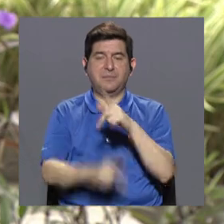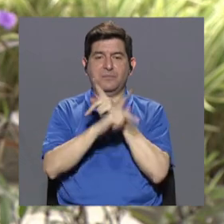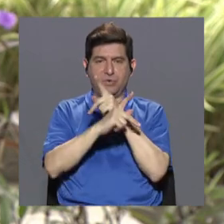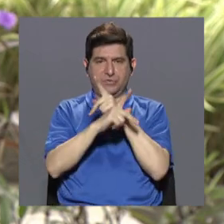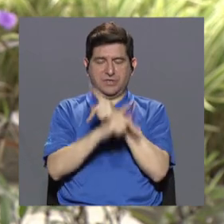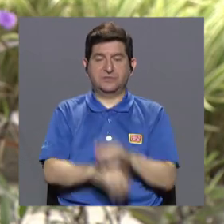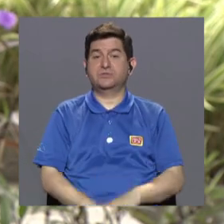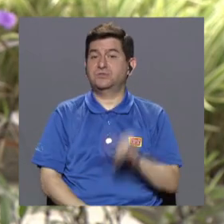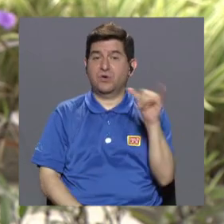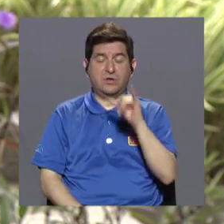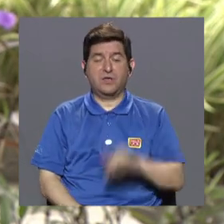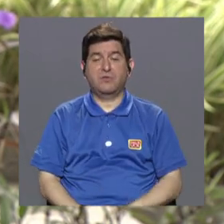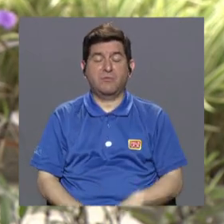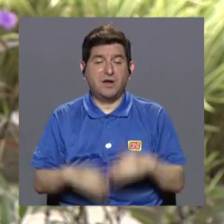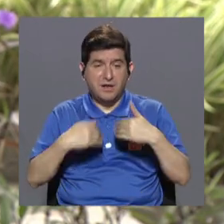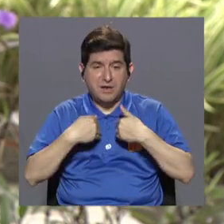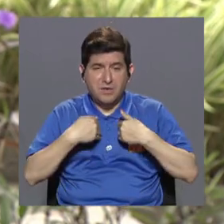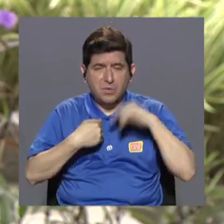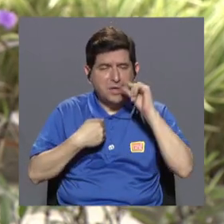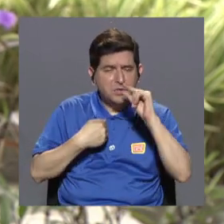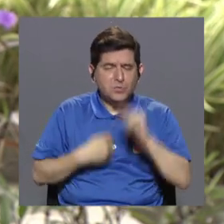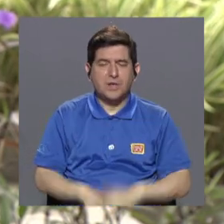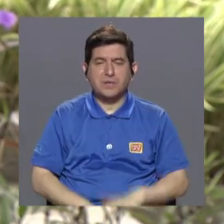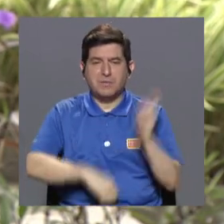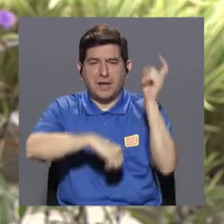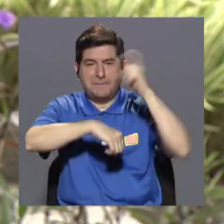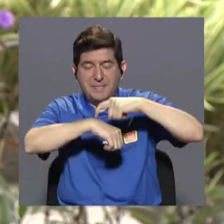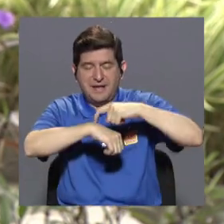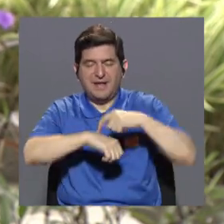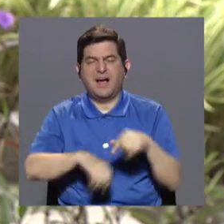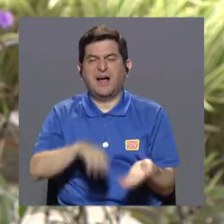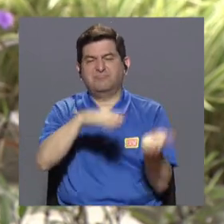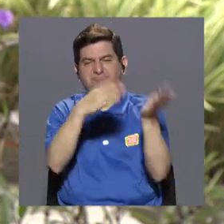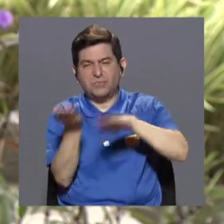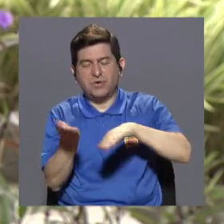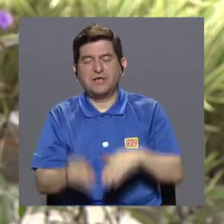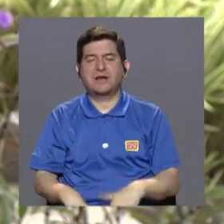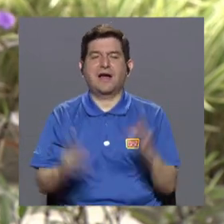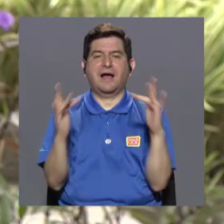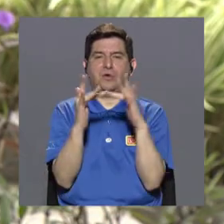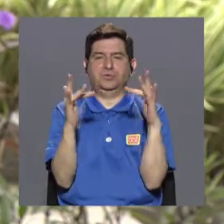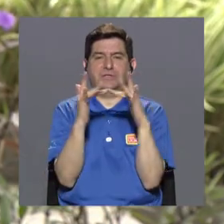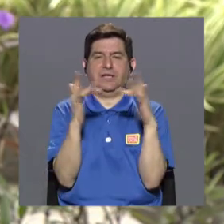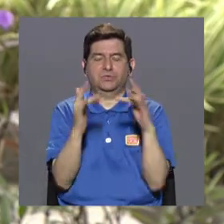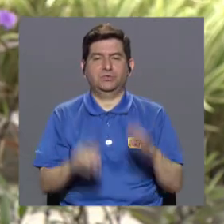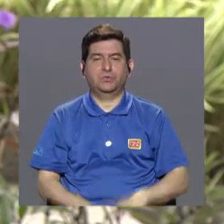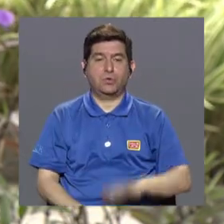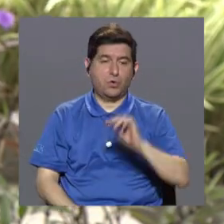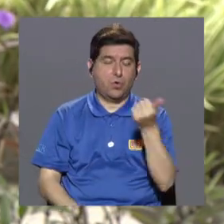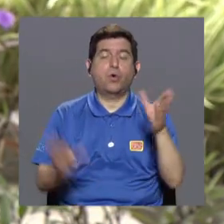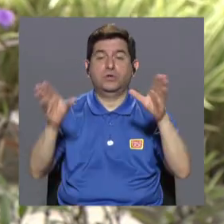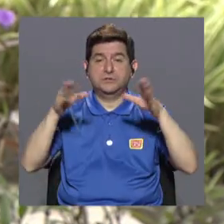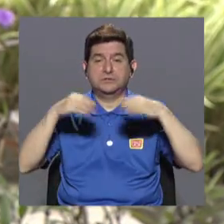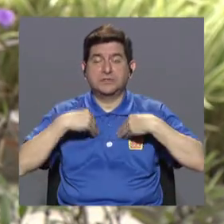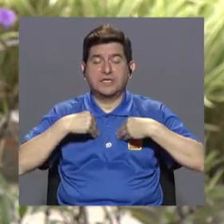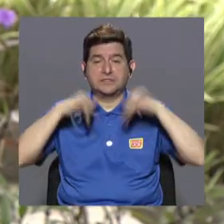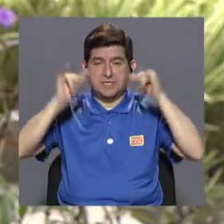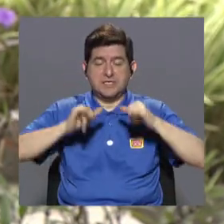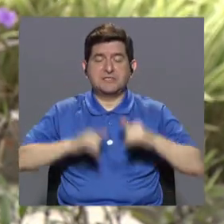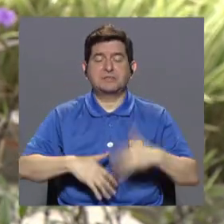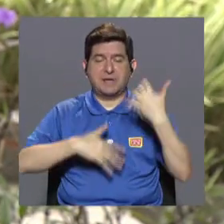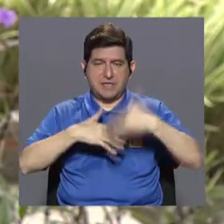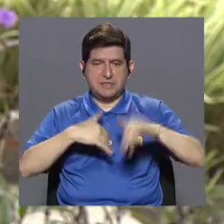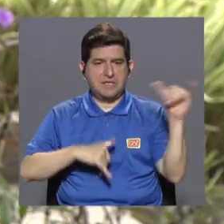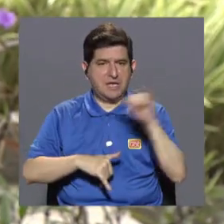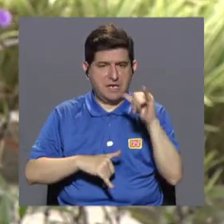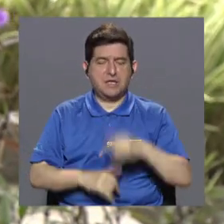capita protectora y cuando igual la pulga o la garrapata pica, se muere, ¿verdad? Por el contacto. Otras sí se absorben y quedan